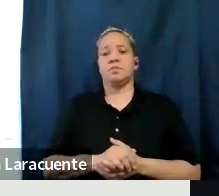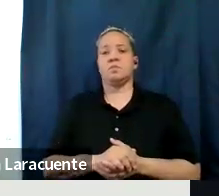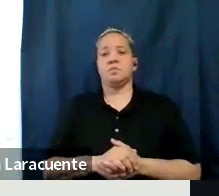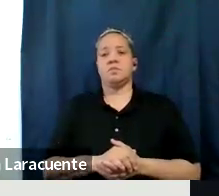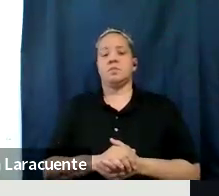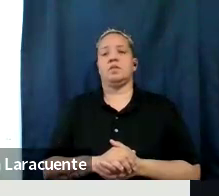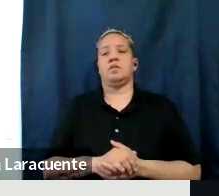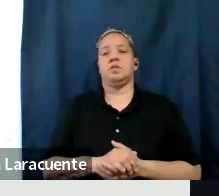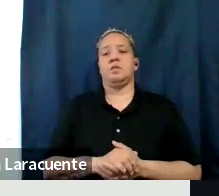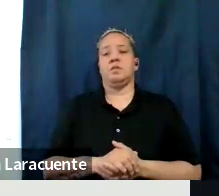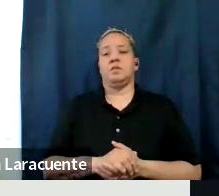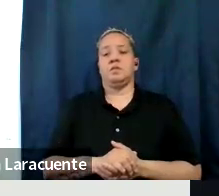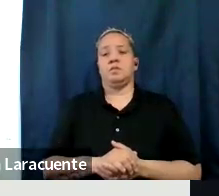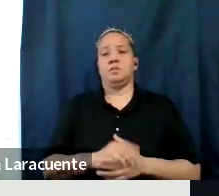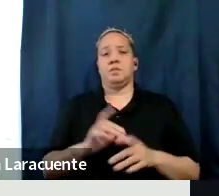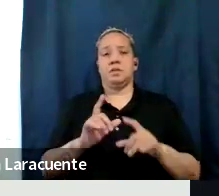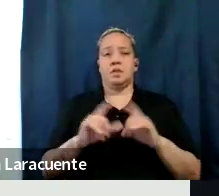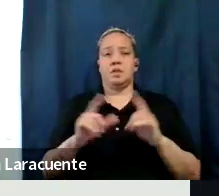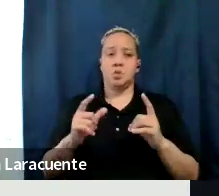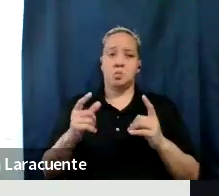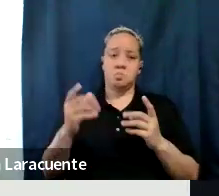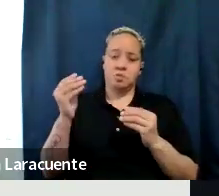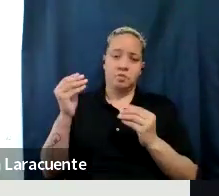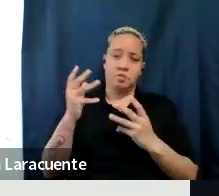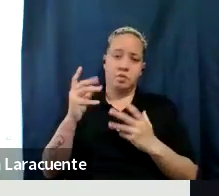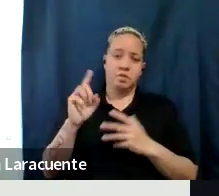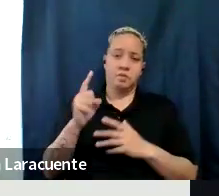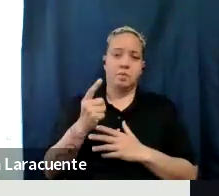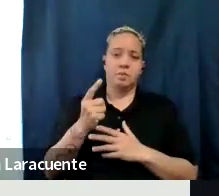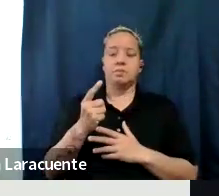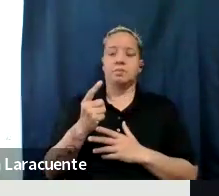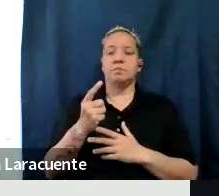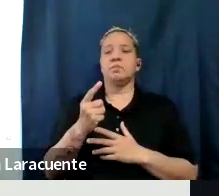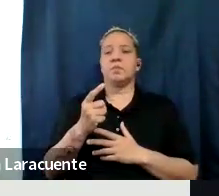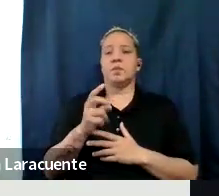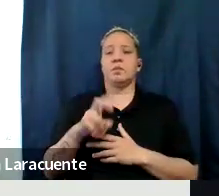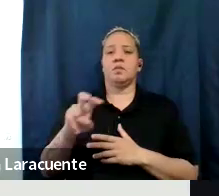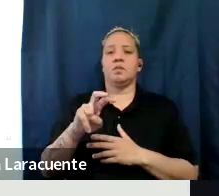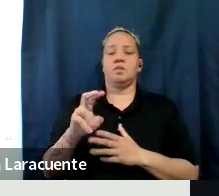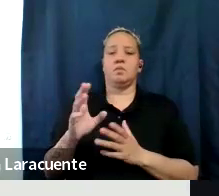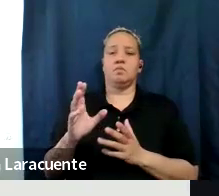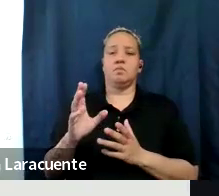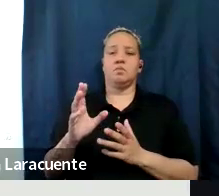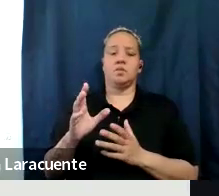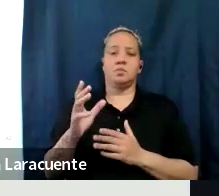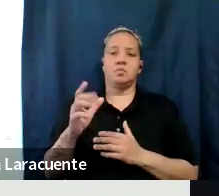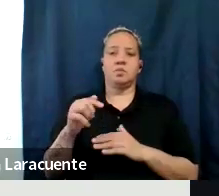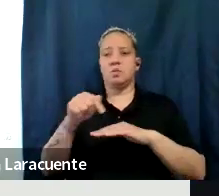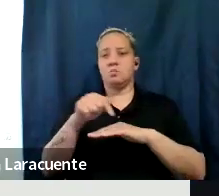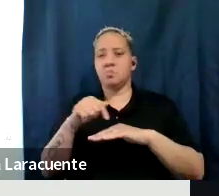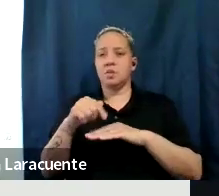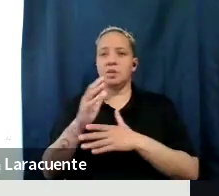Pero, pero no tengo noticias de que en el primer viaje, que sé que estuvieron por algunos territorios de la